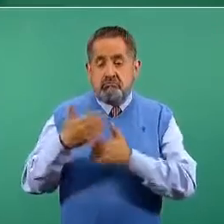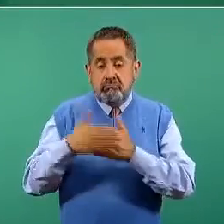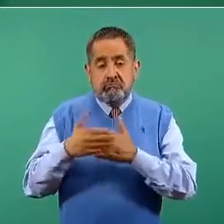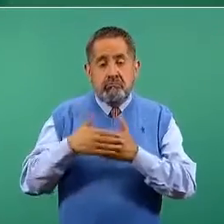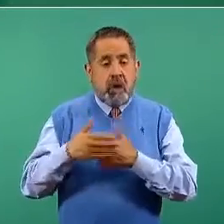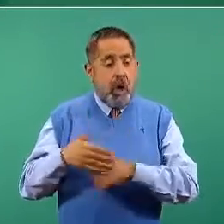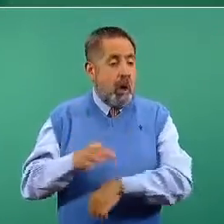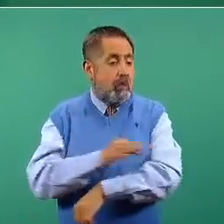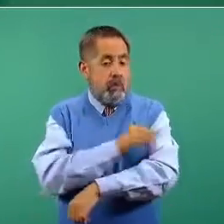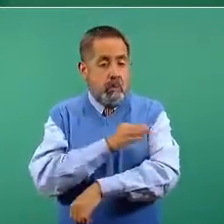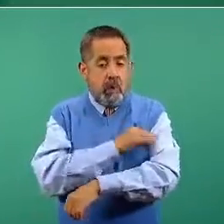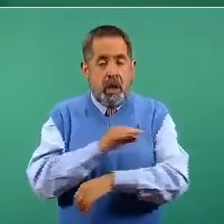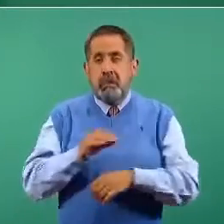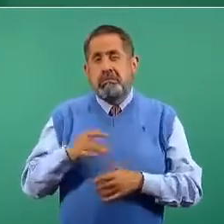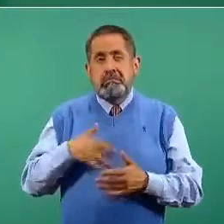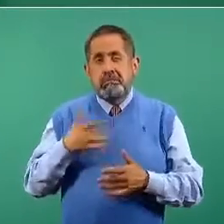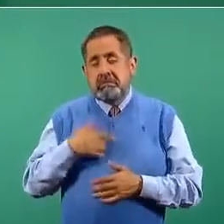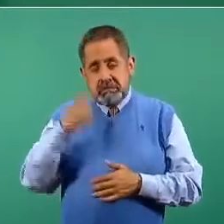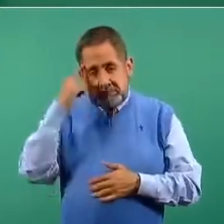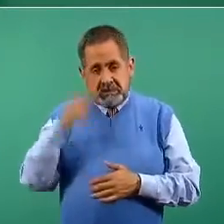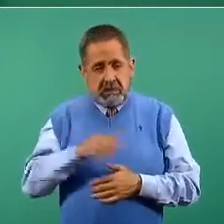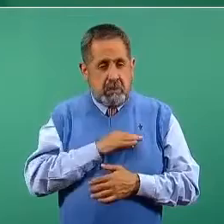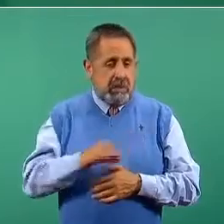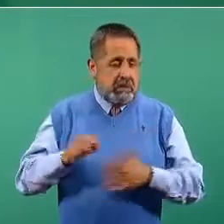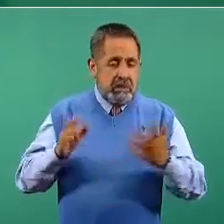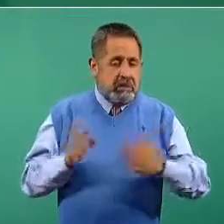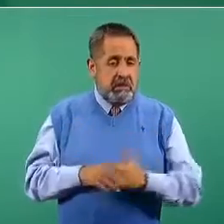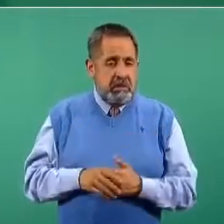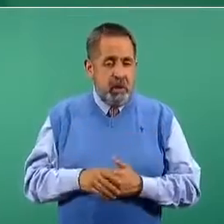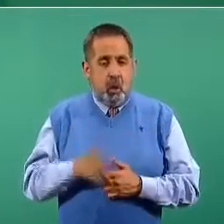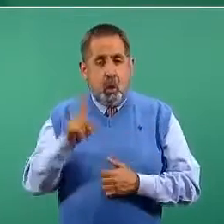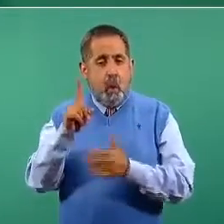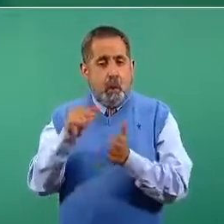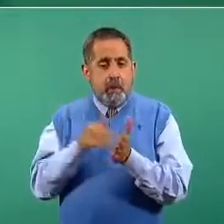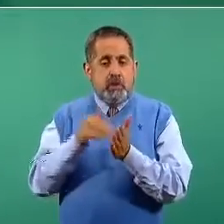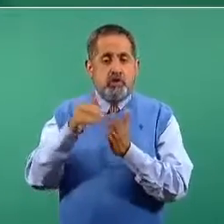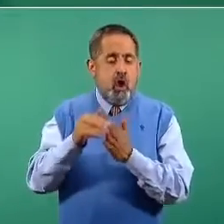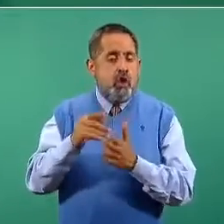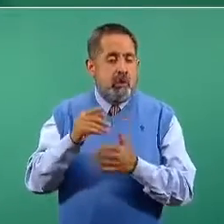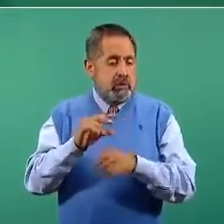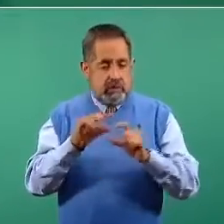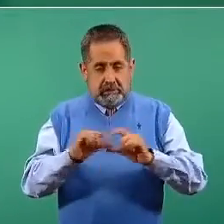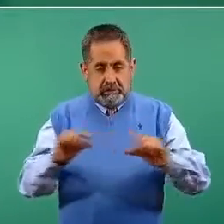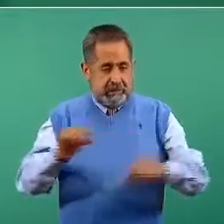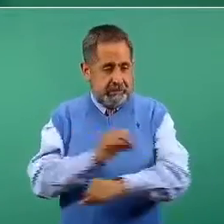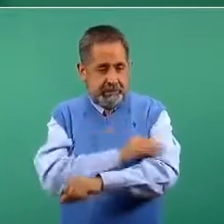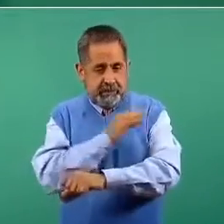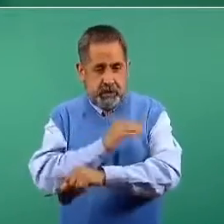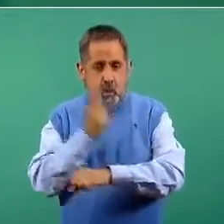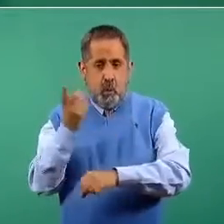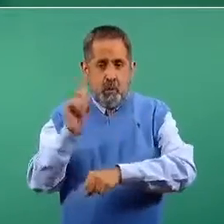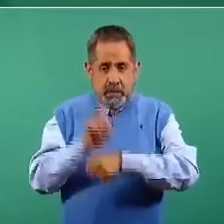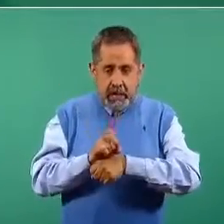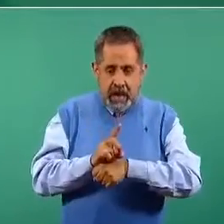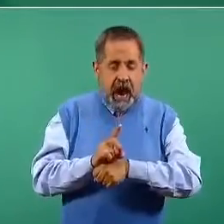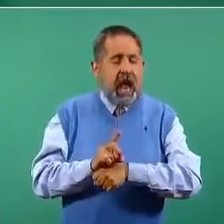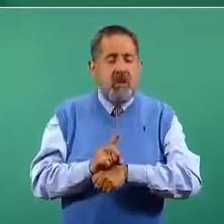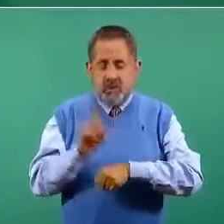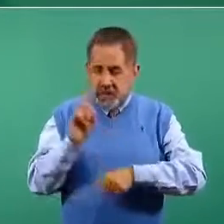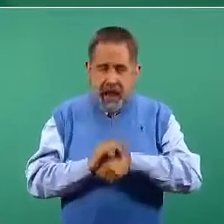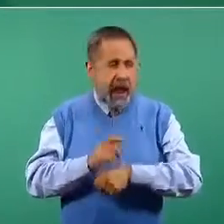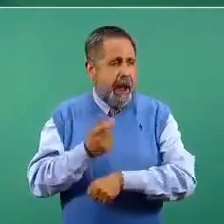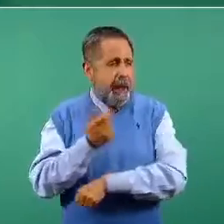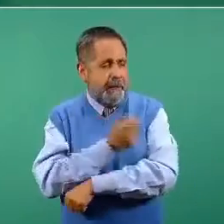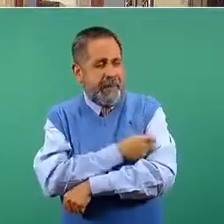por seguramente arriba de 1 millón de dosis por día en el momento